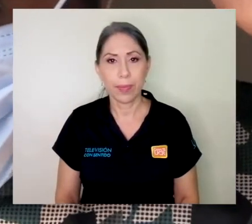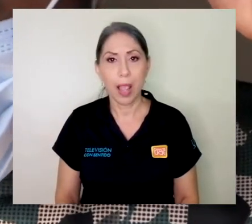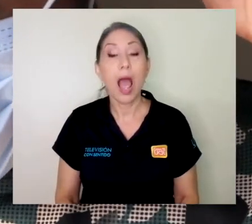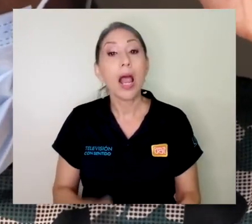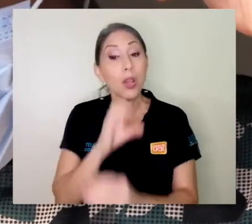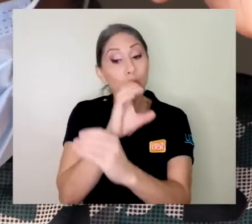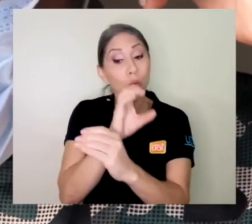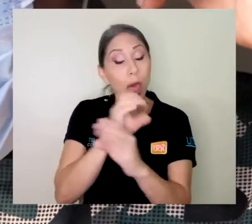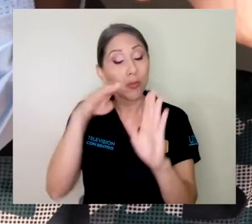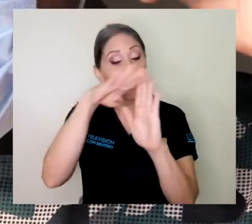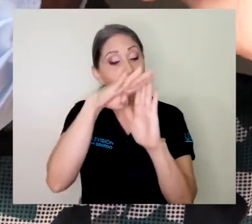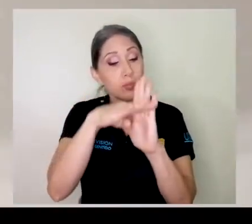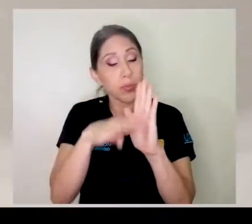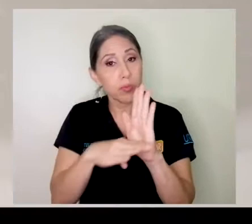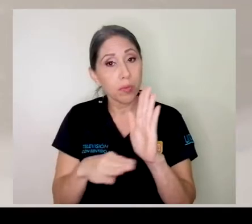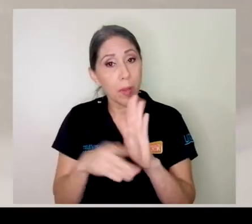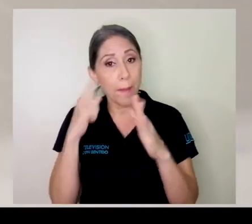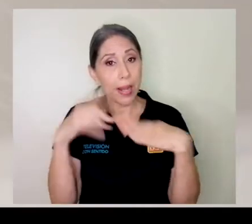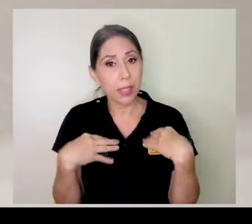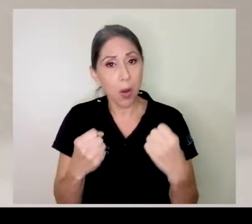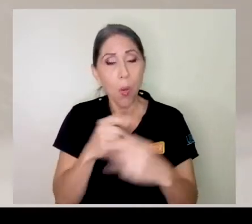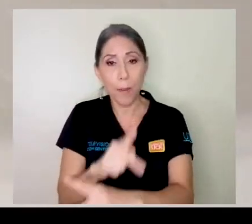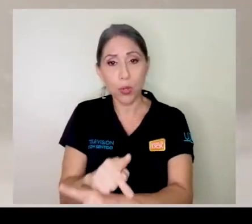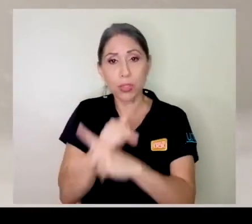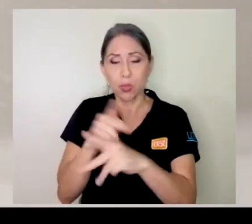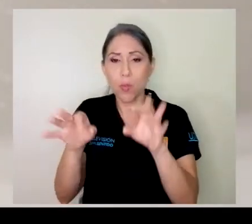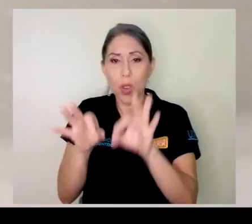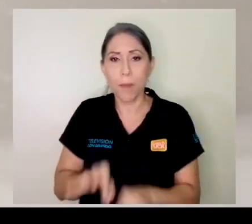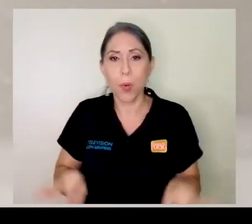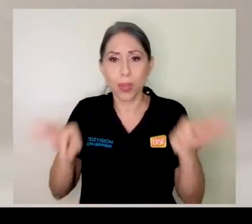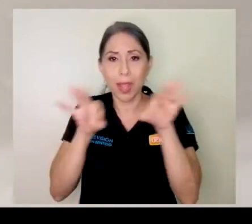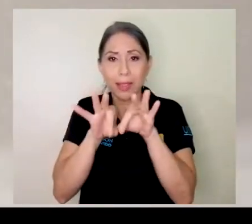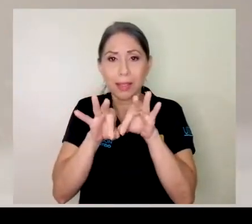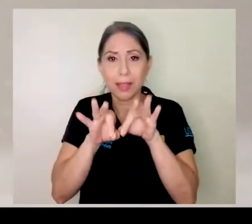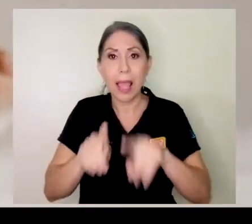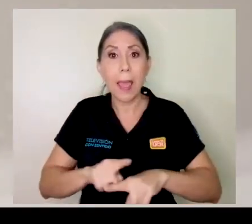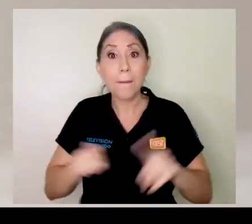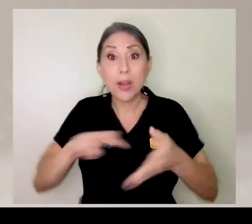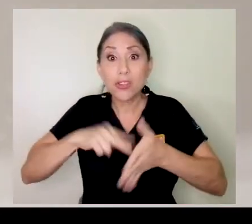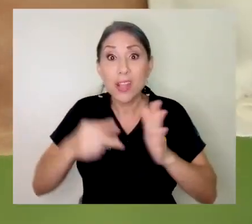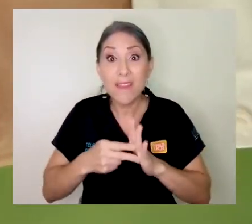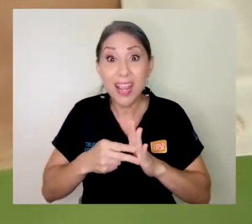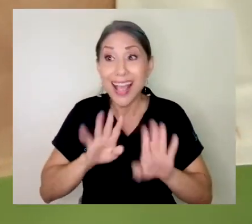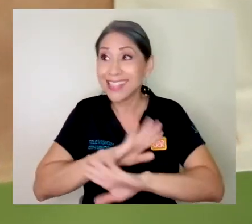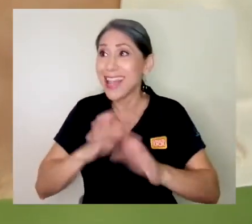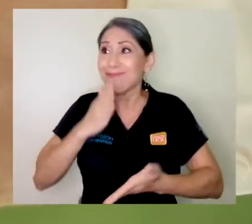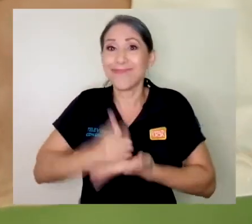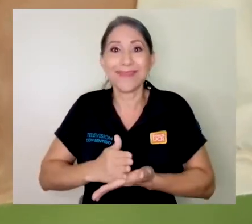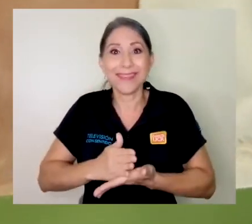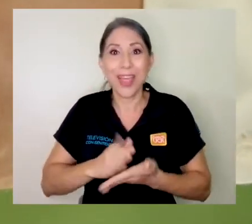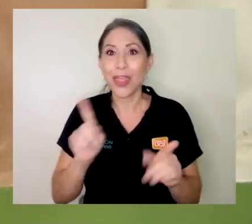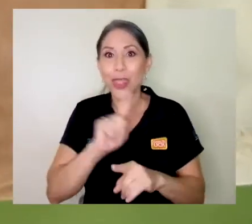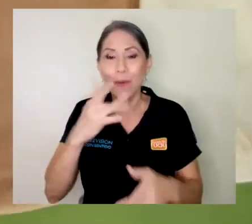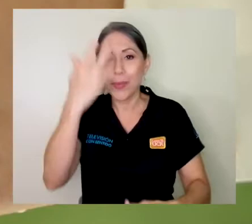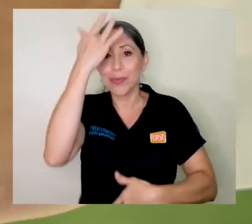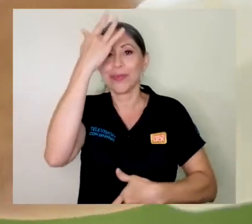Las medidas sanitarias y de protección son muy importantes, pero no nos libran del contagio.